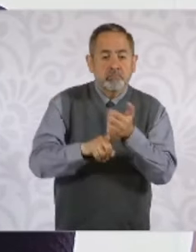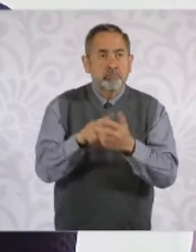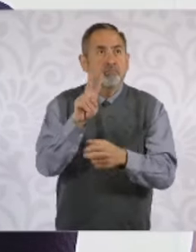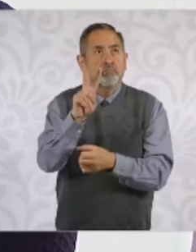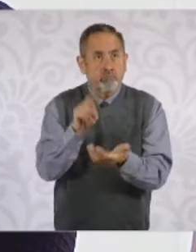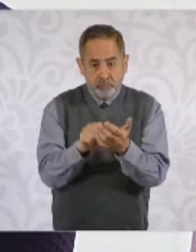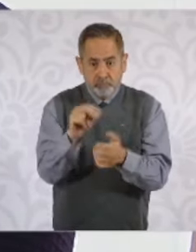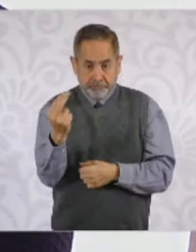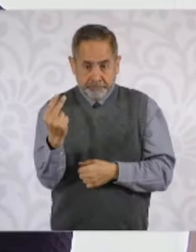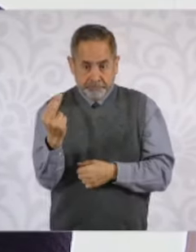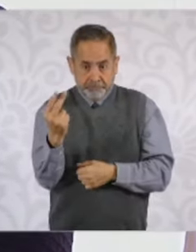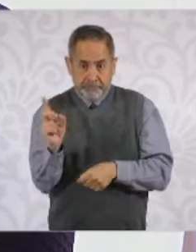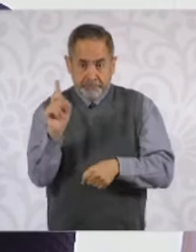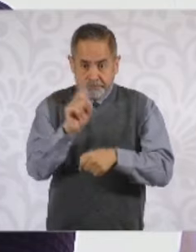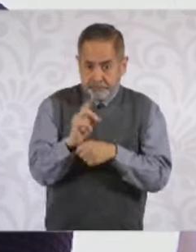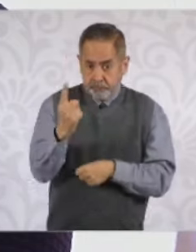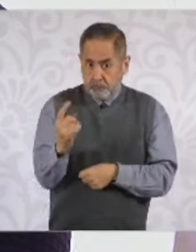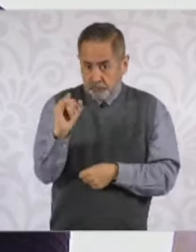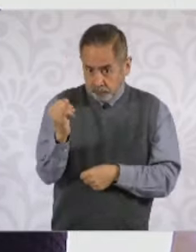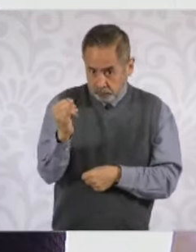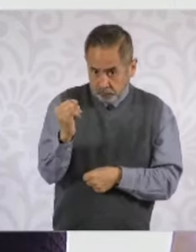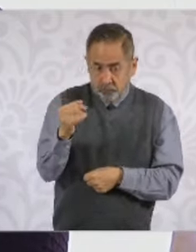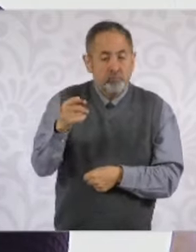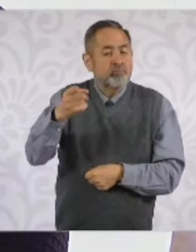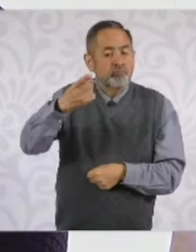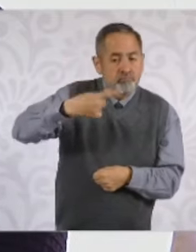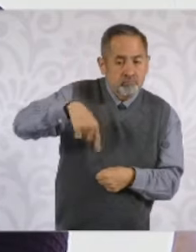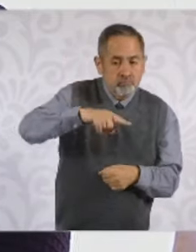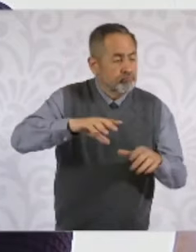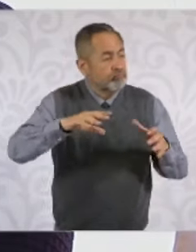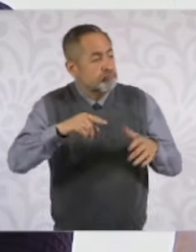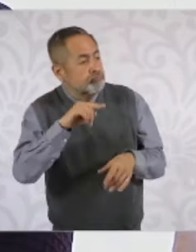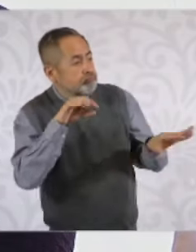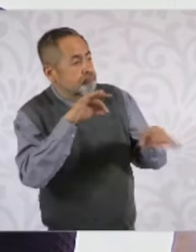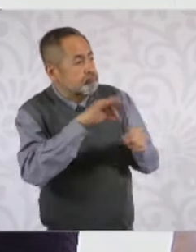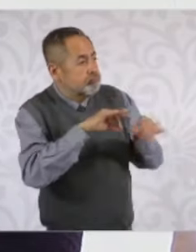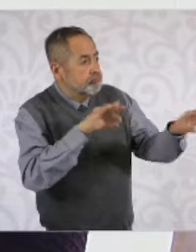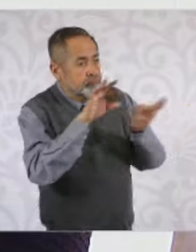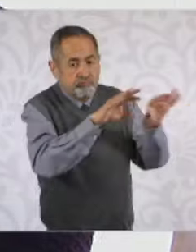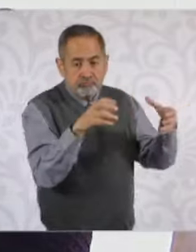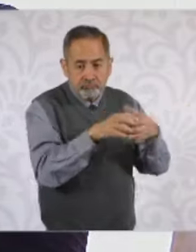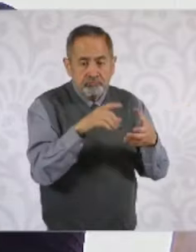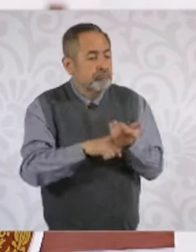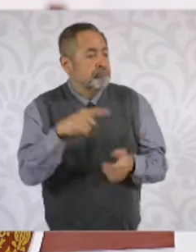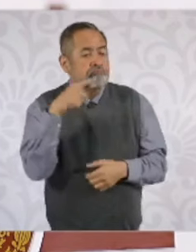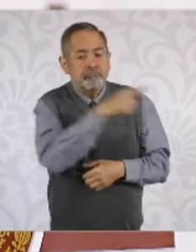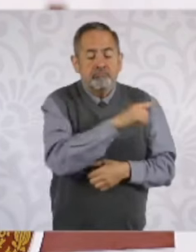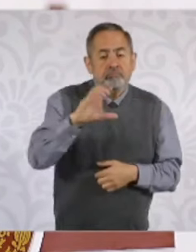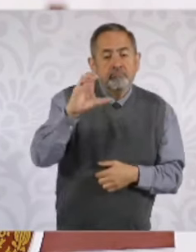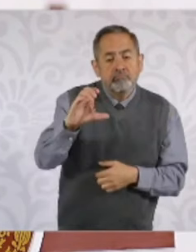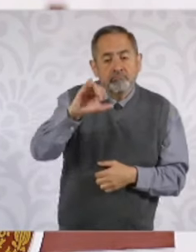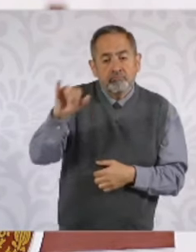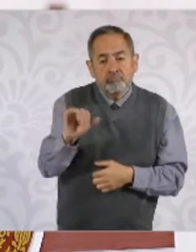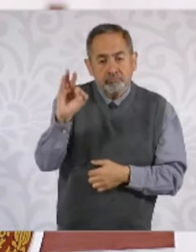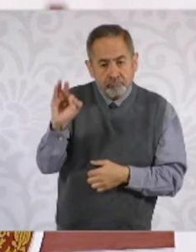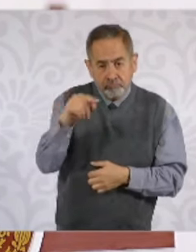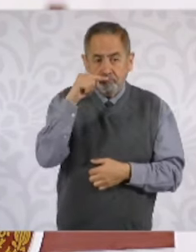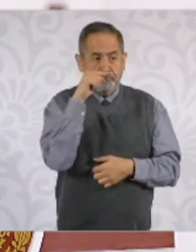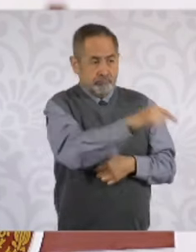año 2025, el Consejo de la Judicatura Federal entregará al Senado de